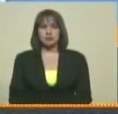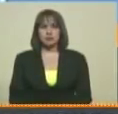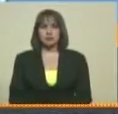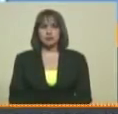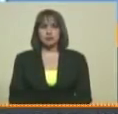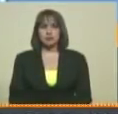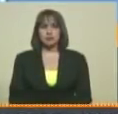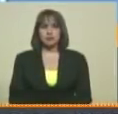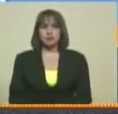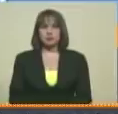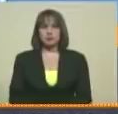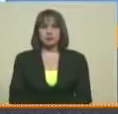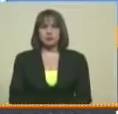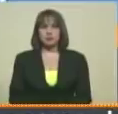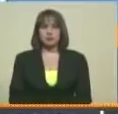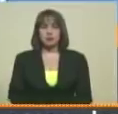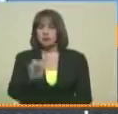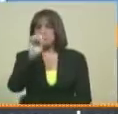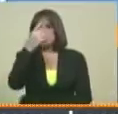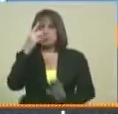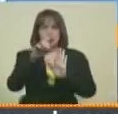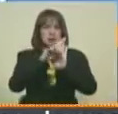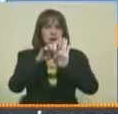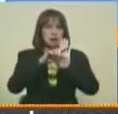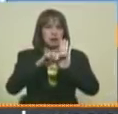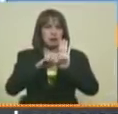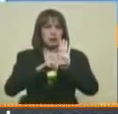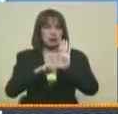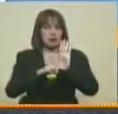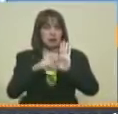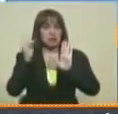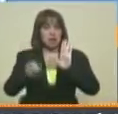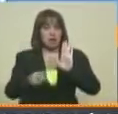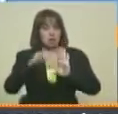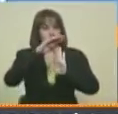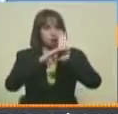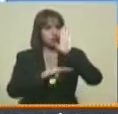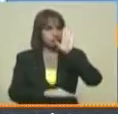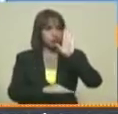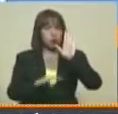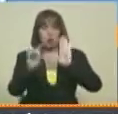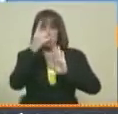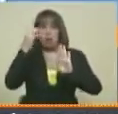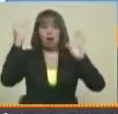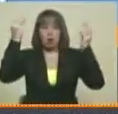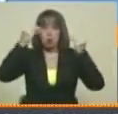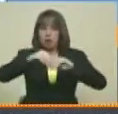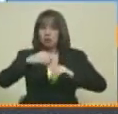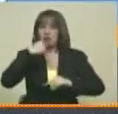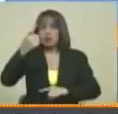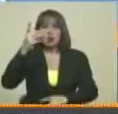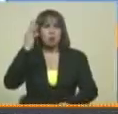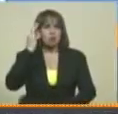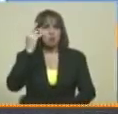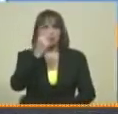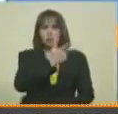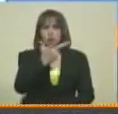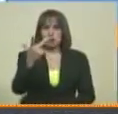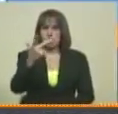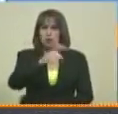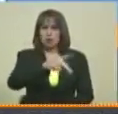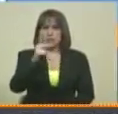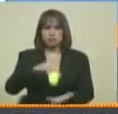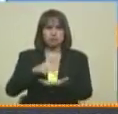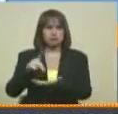Debemos, en primer lugar, para tener un plan hace falta una agenda. Estoy de acuerdo, lo que dijo Nori, Robin, Alfredo.